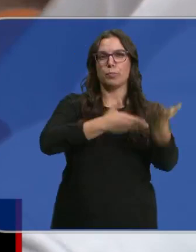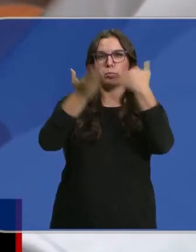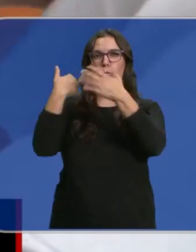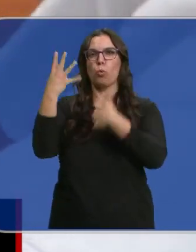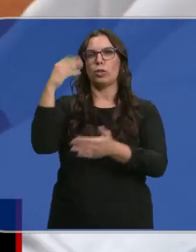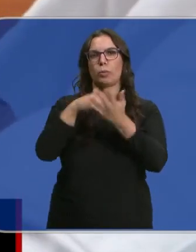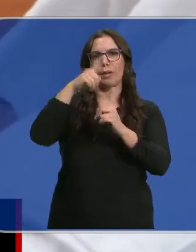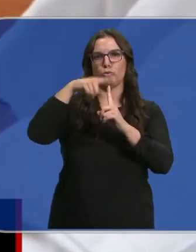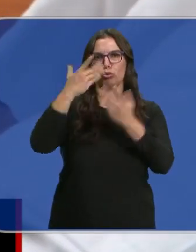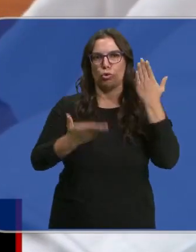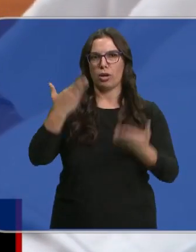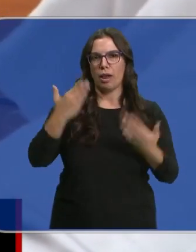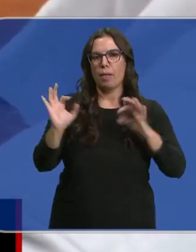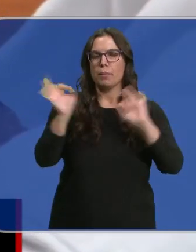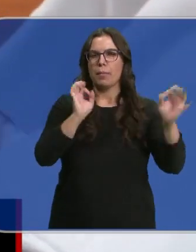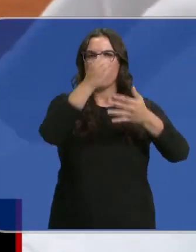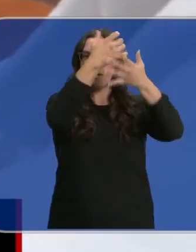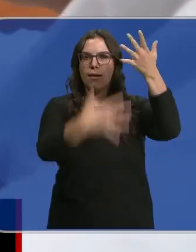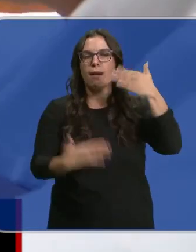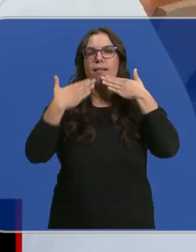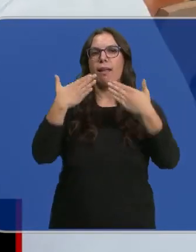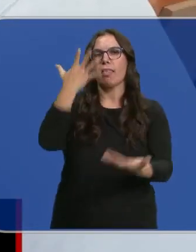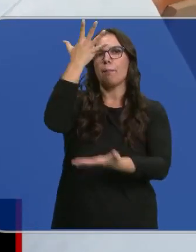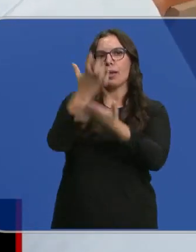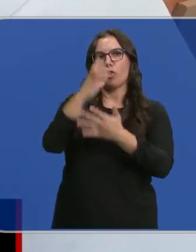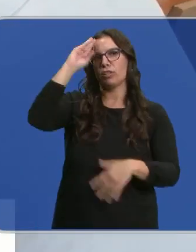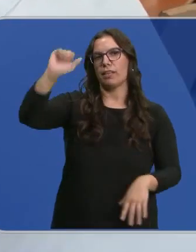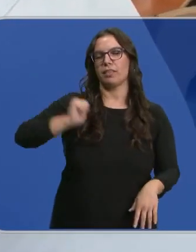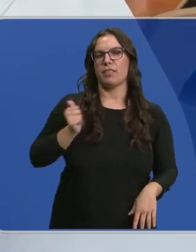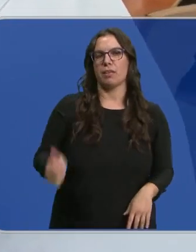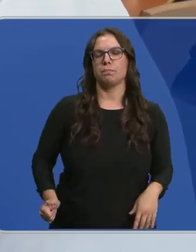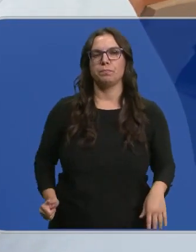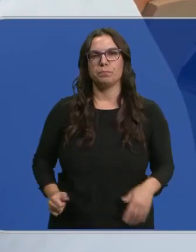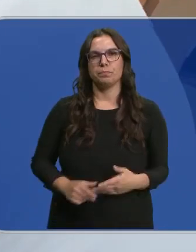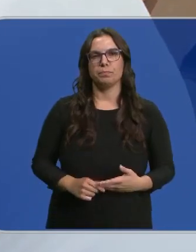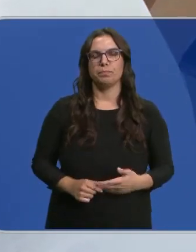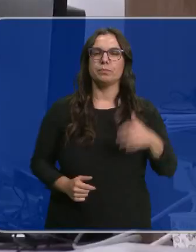4.000 toneladas. Preparan su inventario gracias a una aplicación de inteligencia artificial.